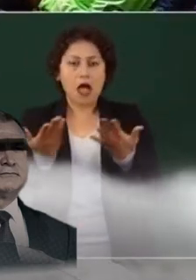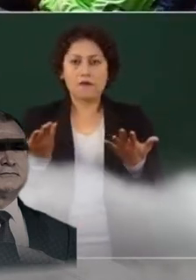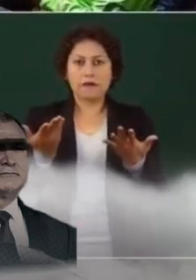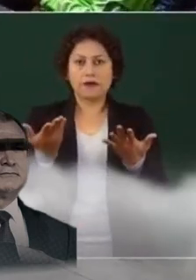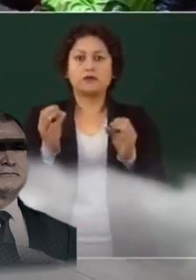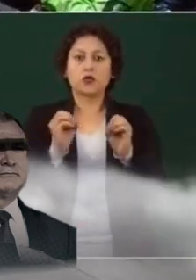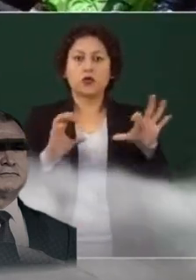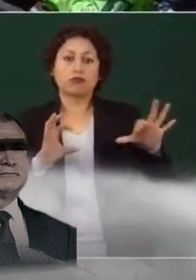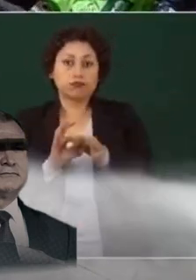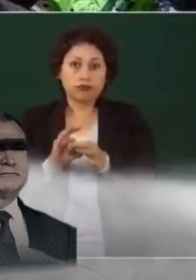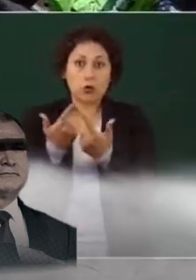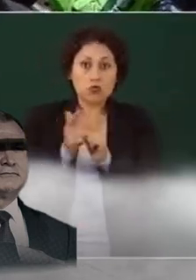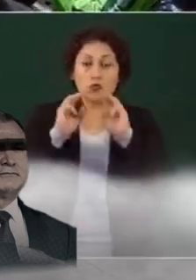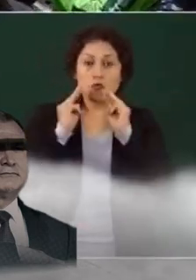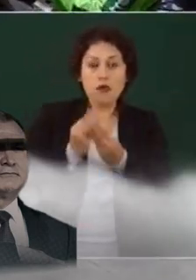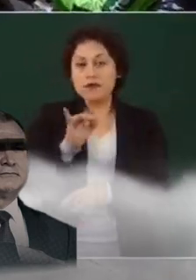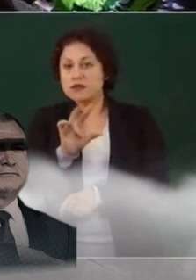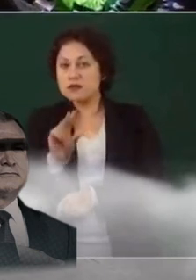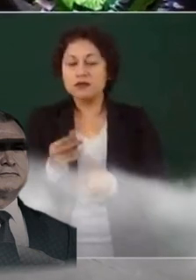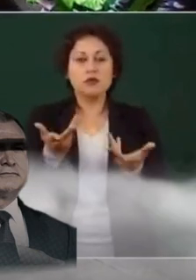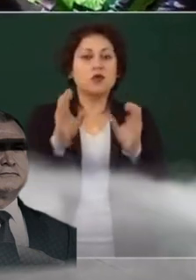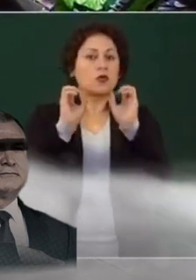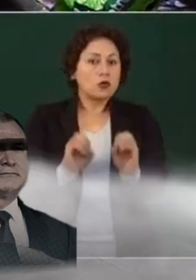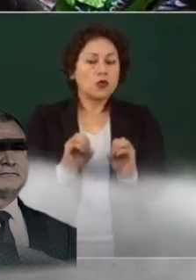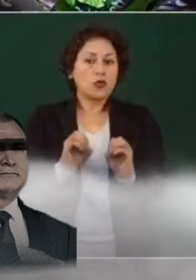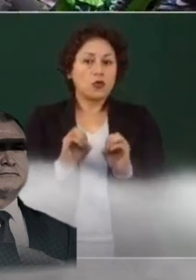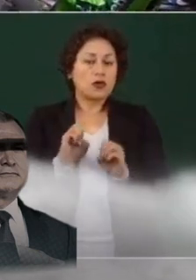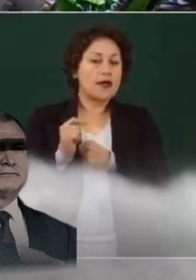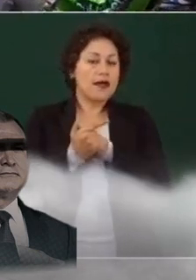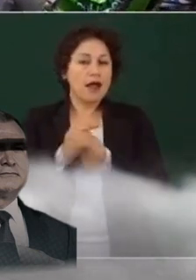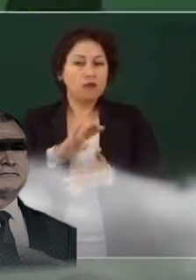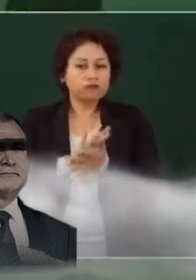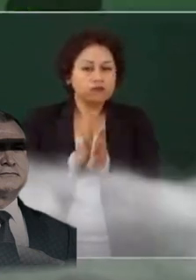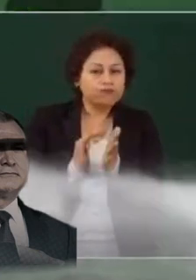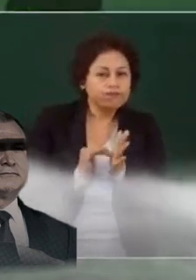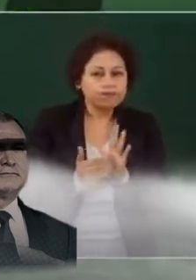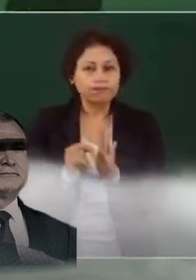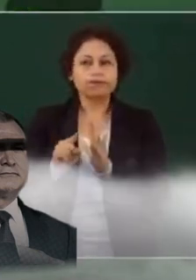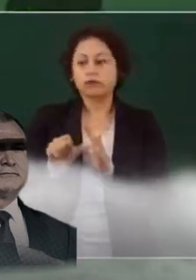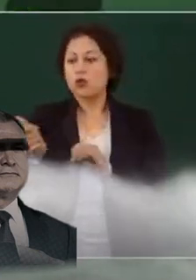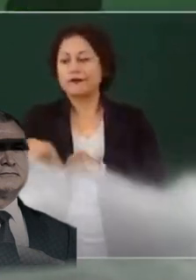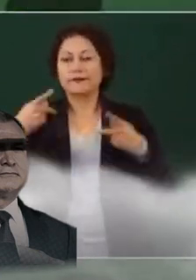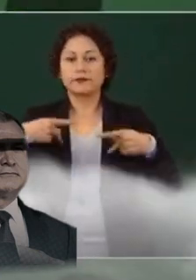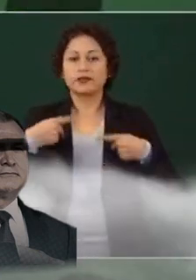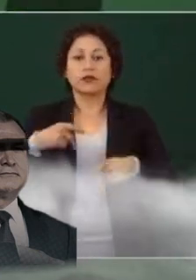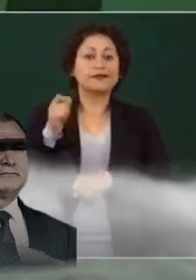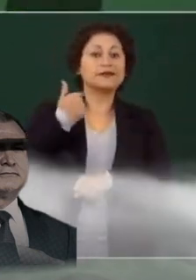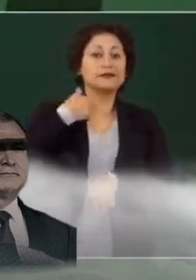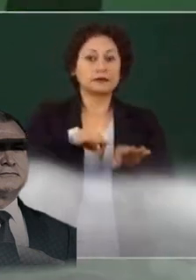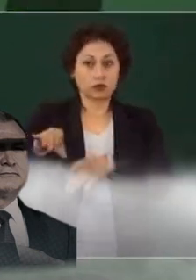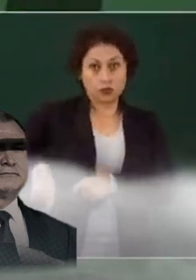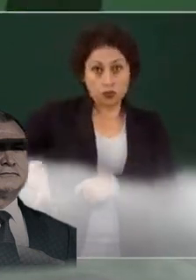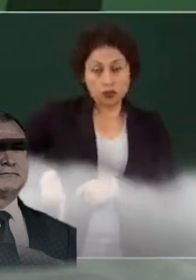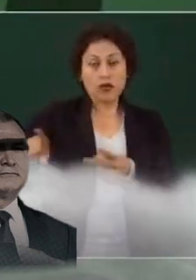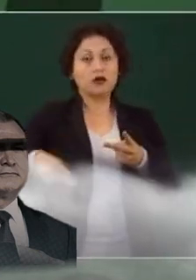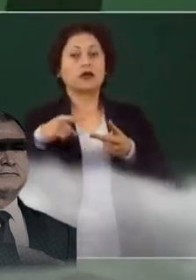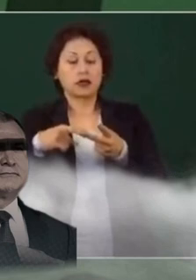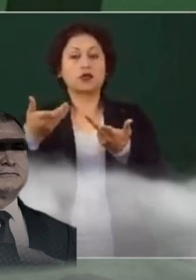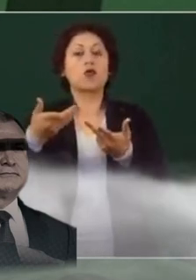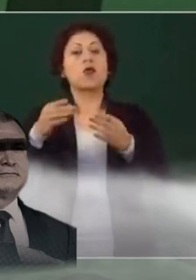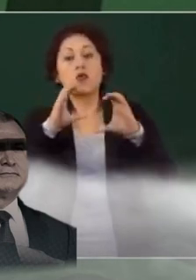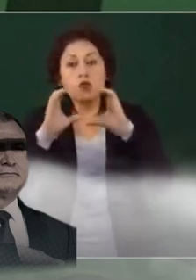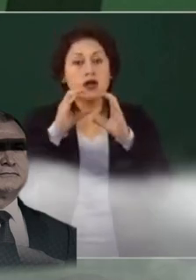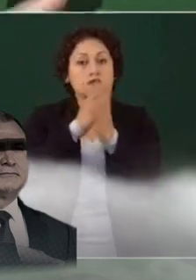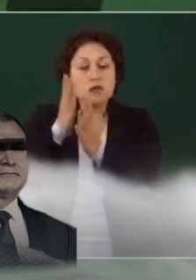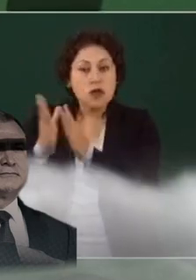esa vinculación o no Eh sí está relacionados otros ex servidores públicos ex funcionarios públicos medios de comunicación